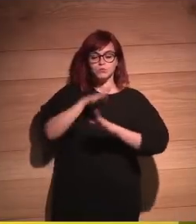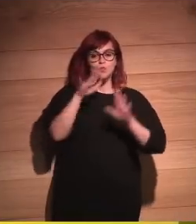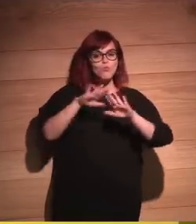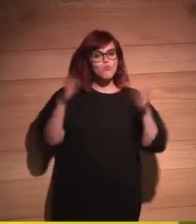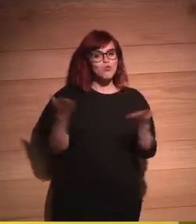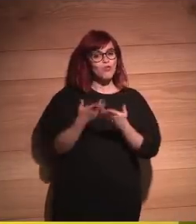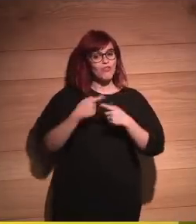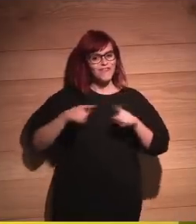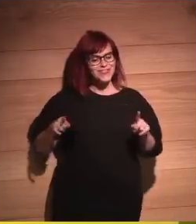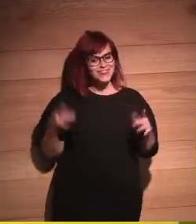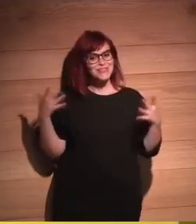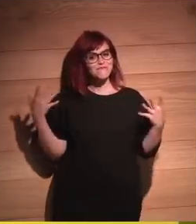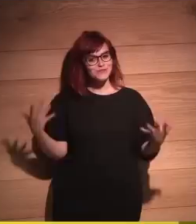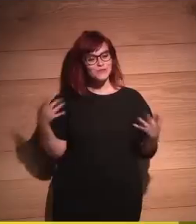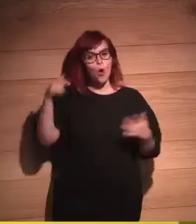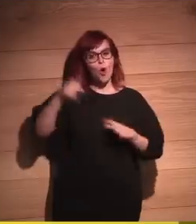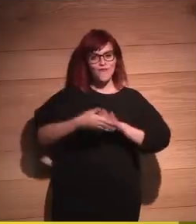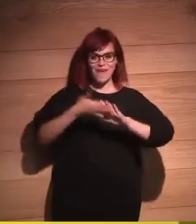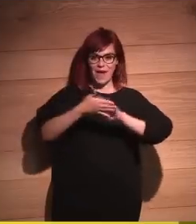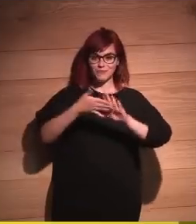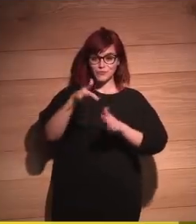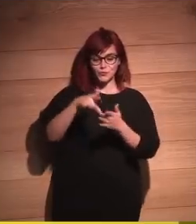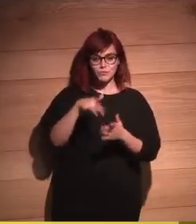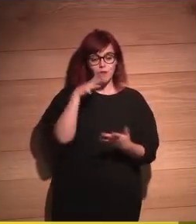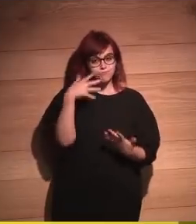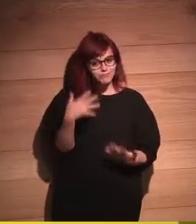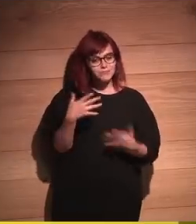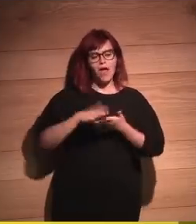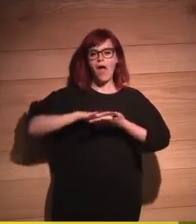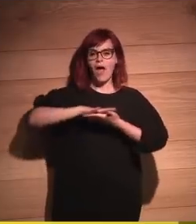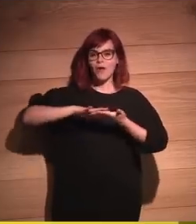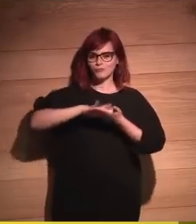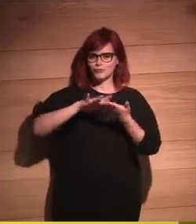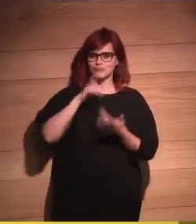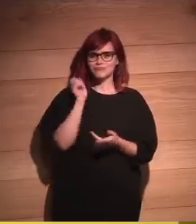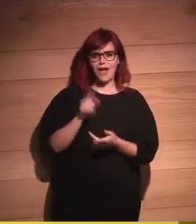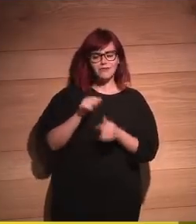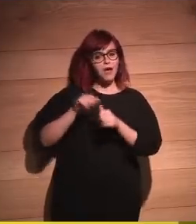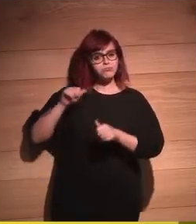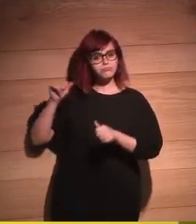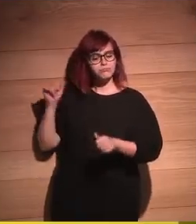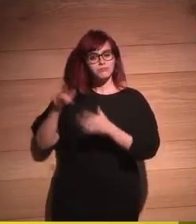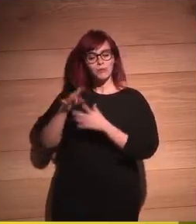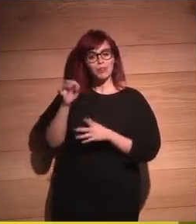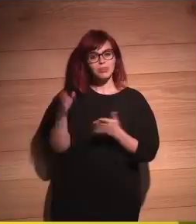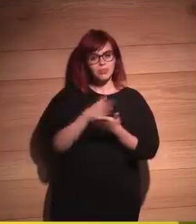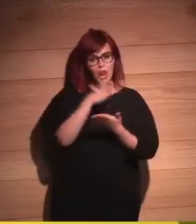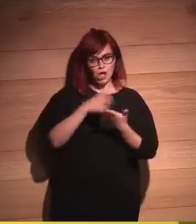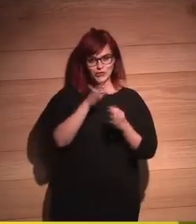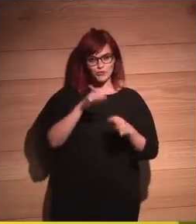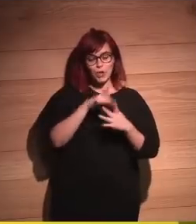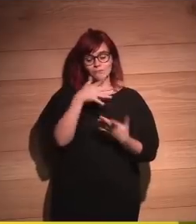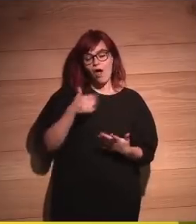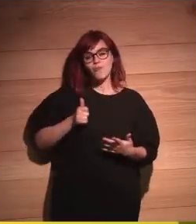diferente y sobre eso queremos hablar hoy y llevamos mucho tiempo hablando y seguiremos hablando en Telos. Por eso quiero aprovechar